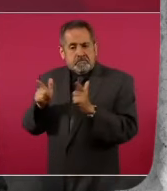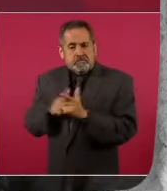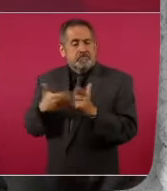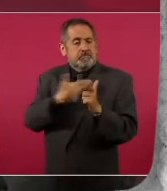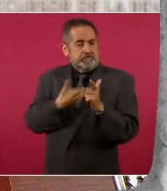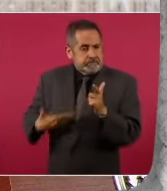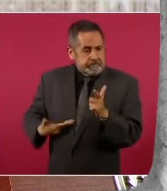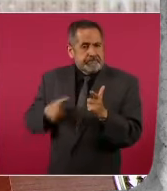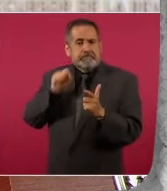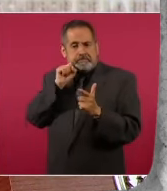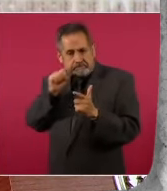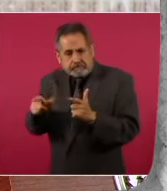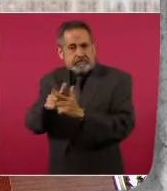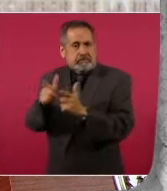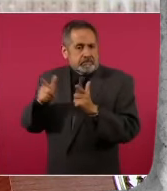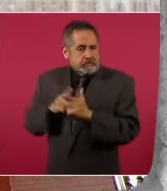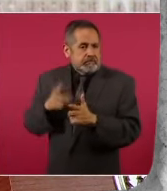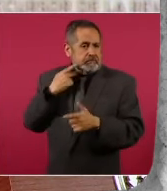independientemente